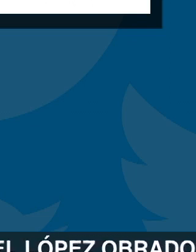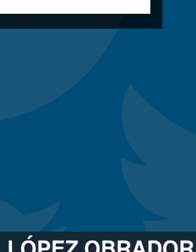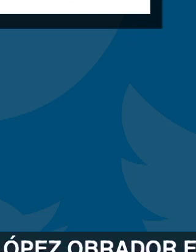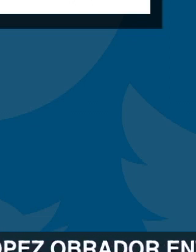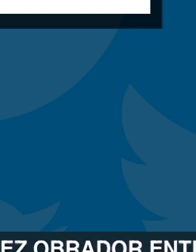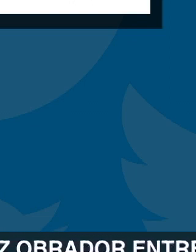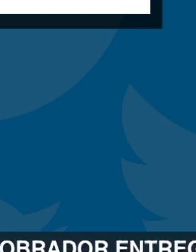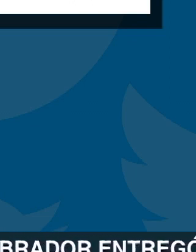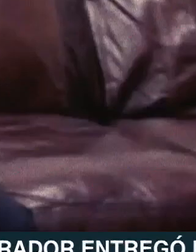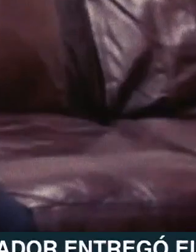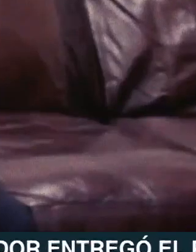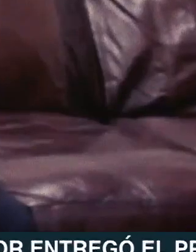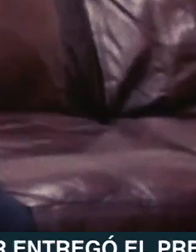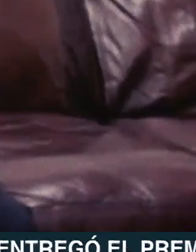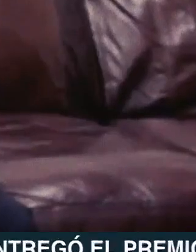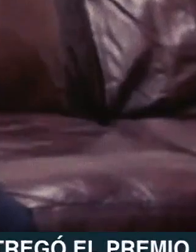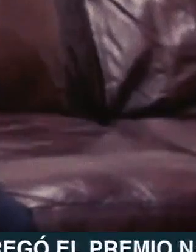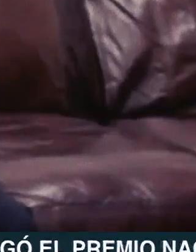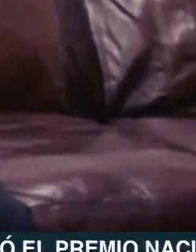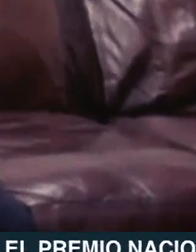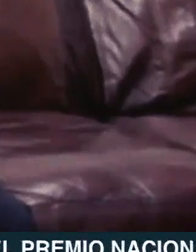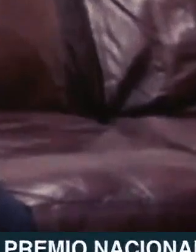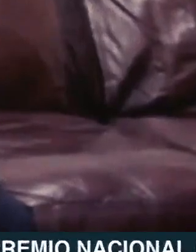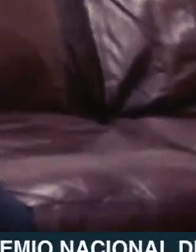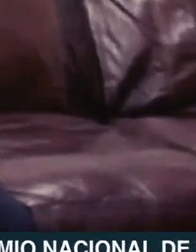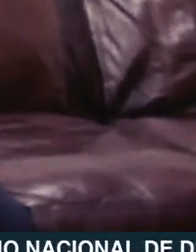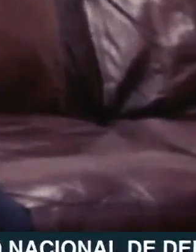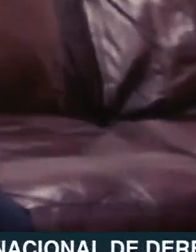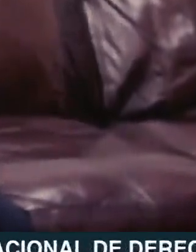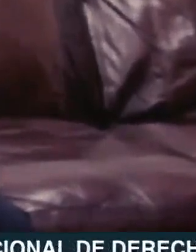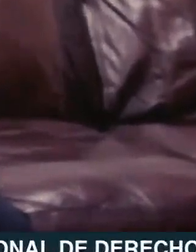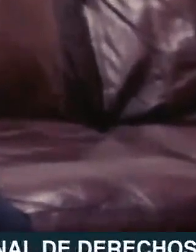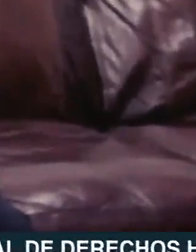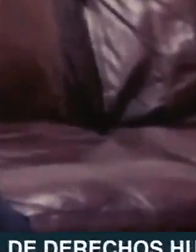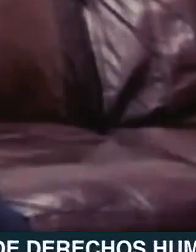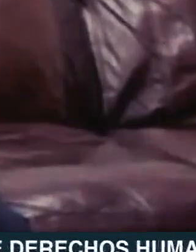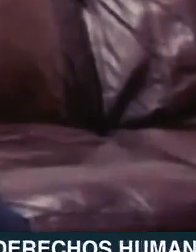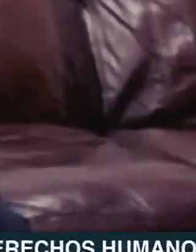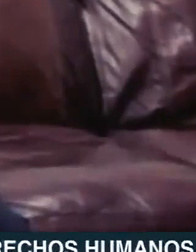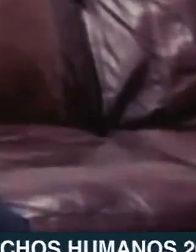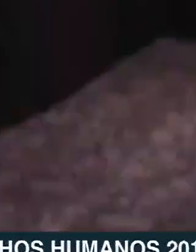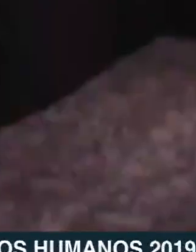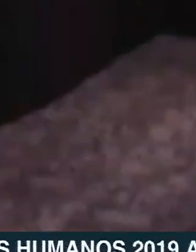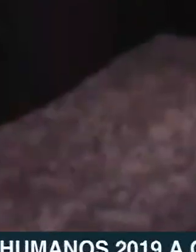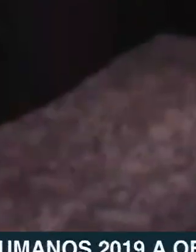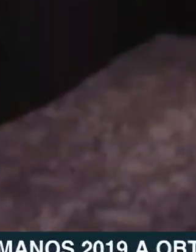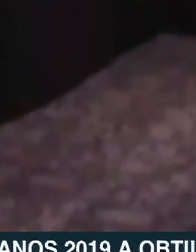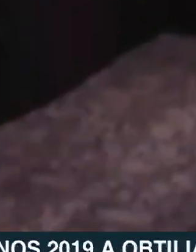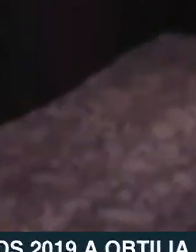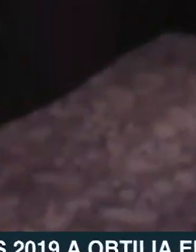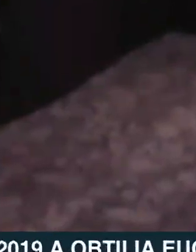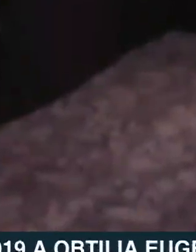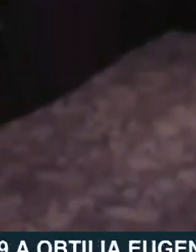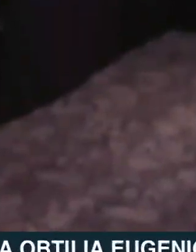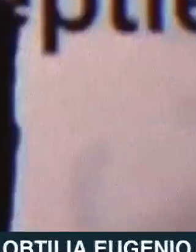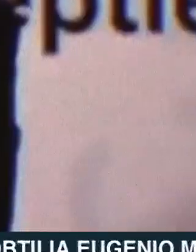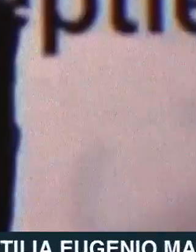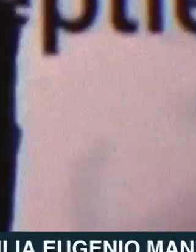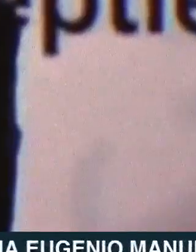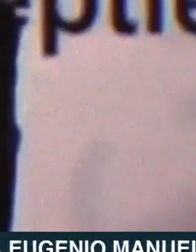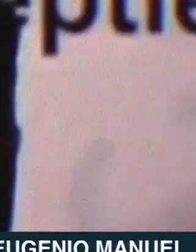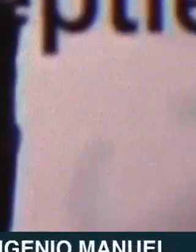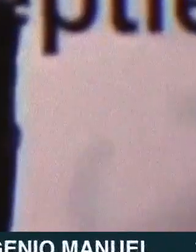Y para analizar el proceso que enfrenta el exsecretario de Estado, saludamos con mucho gusto en la línea telefónica al maestro